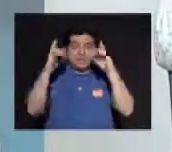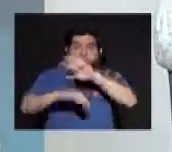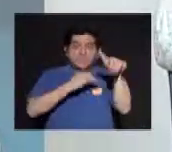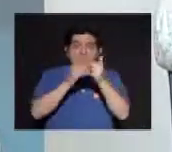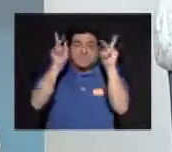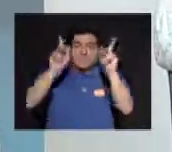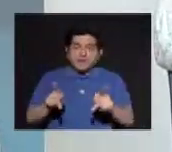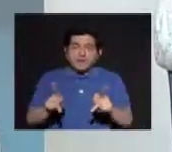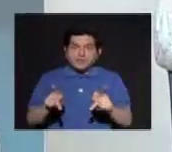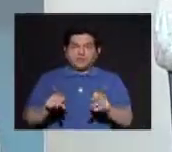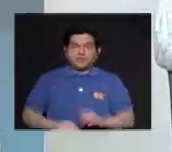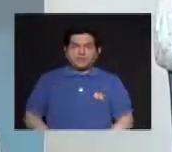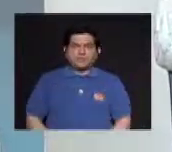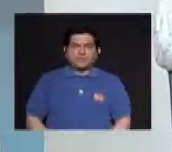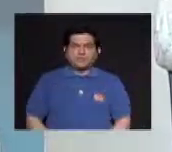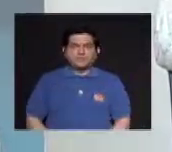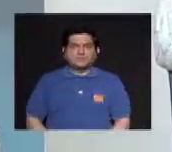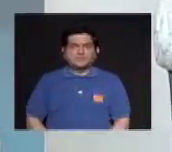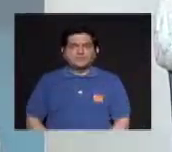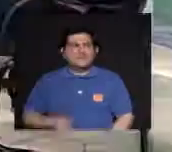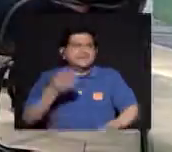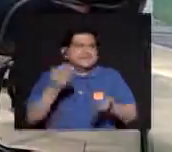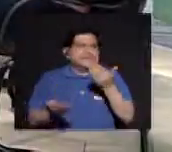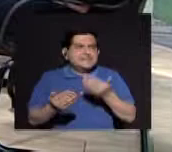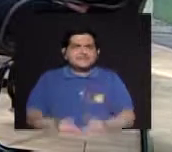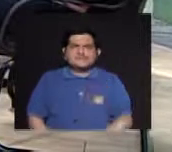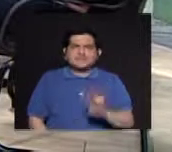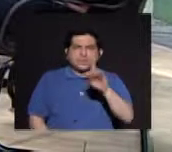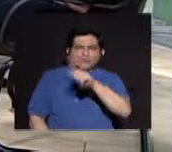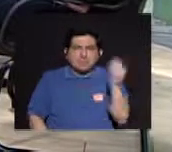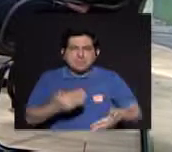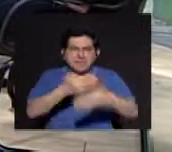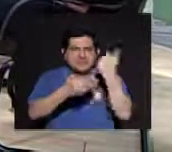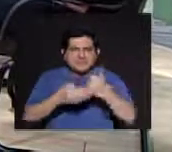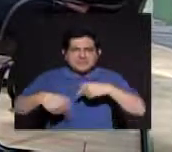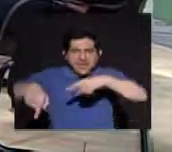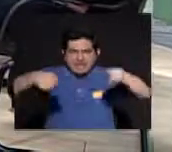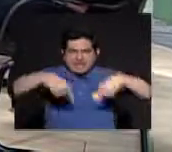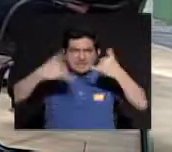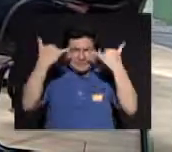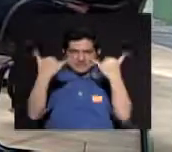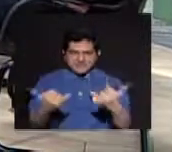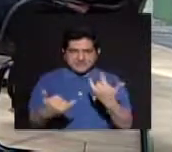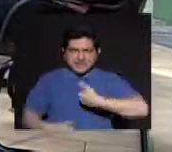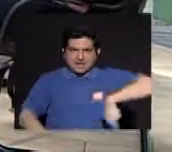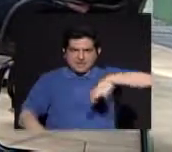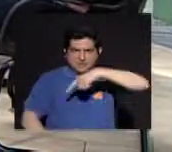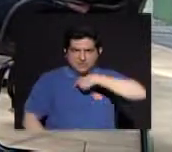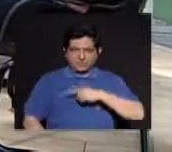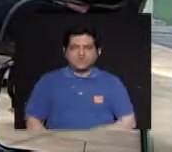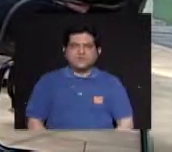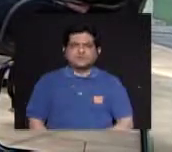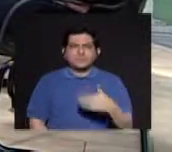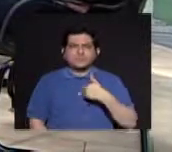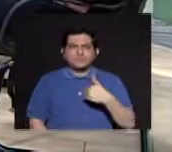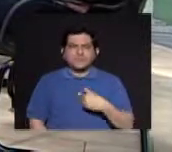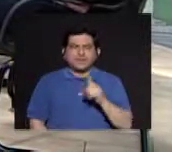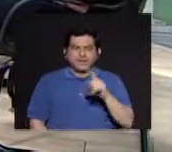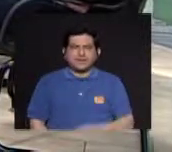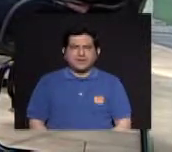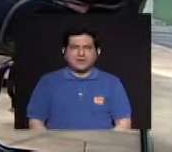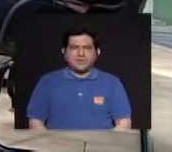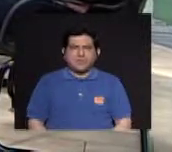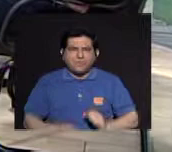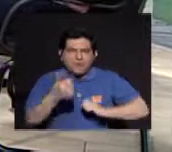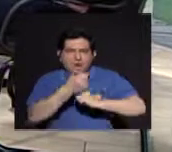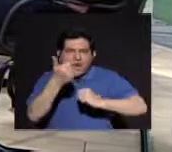la sorpresa para todo el mundo. Bueno. Desde muchos, que pueden ser, unos 4 meses antes de grabar, ya estábamos con un